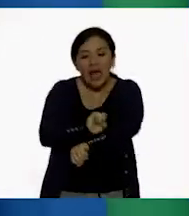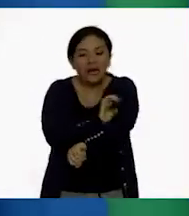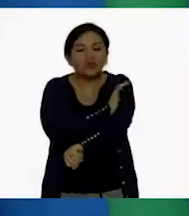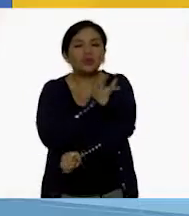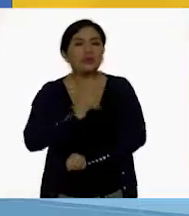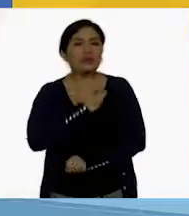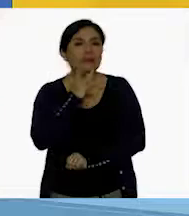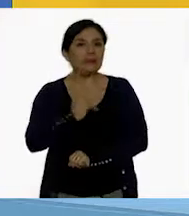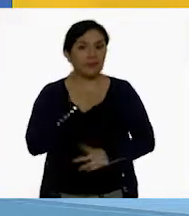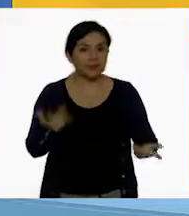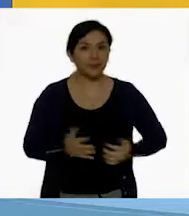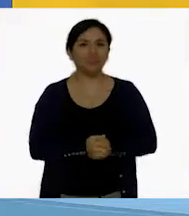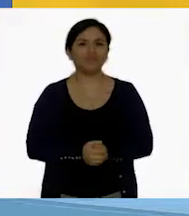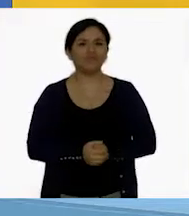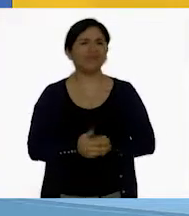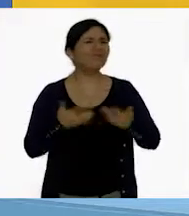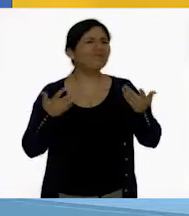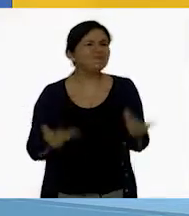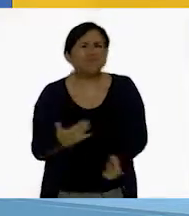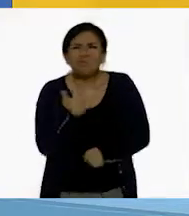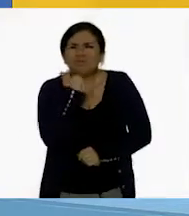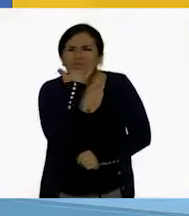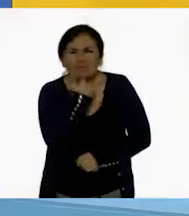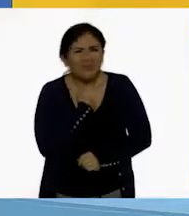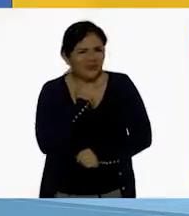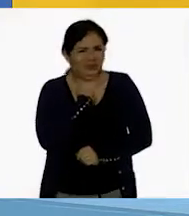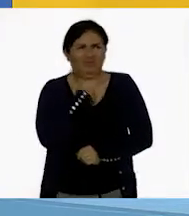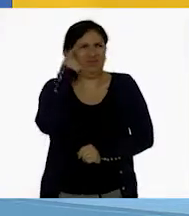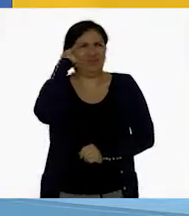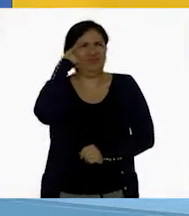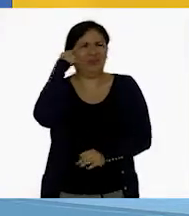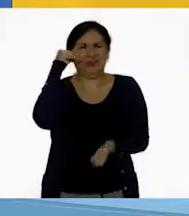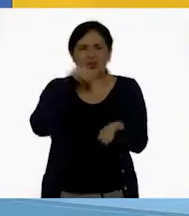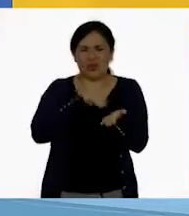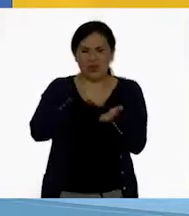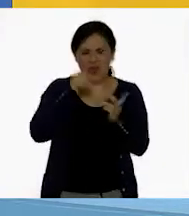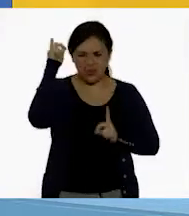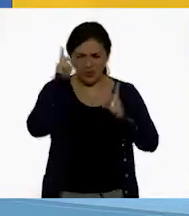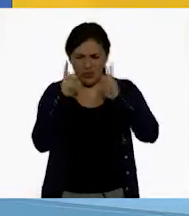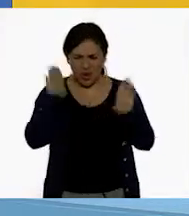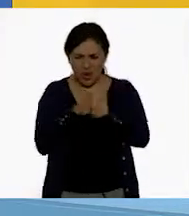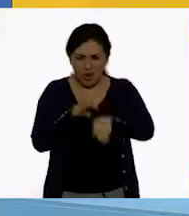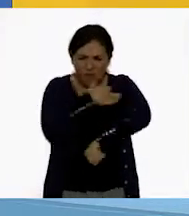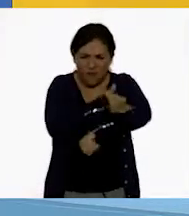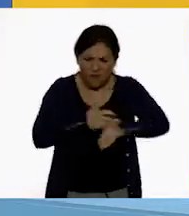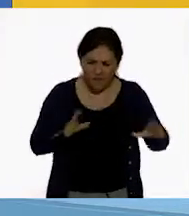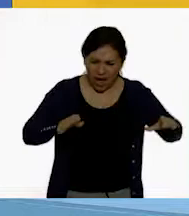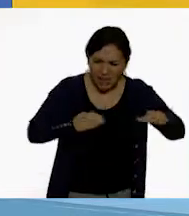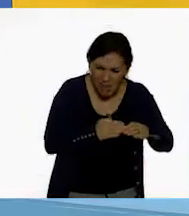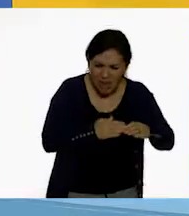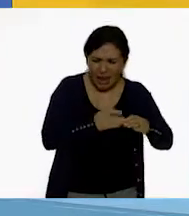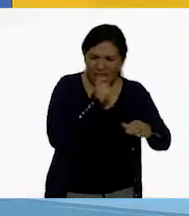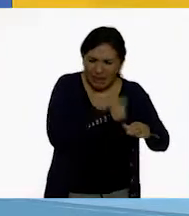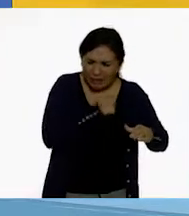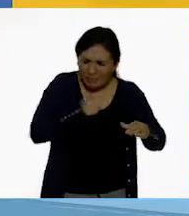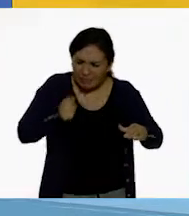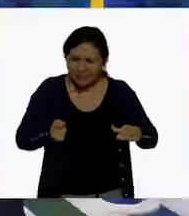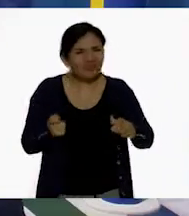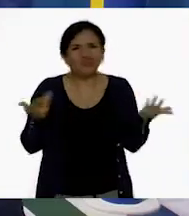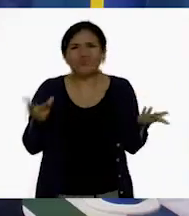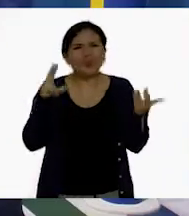desencadenaron. Ay, perdón, pero sigue sin quedarme muy claro eso de las familias, sus integrantes y todo